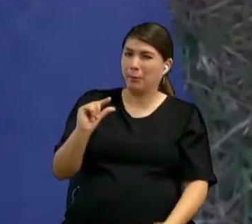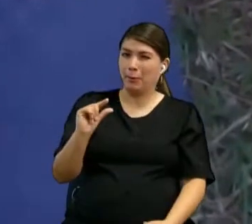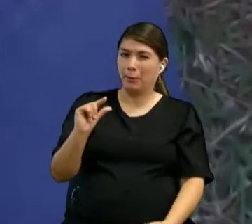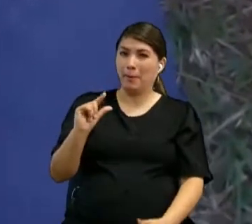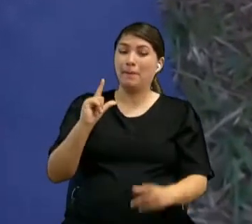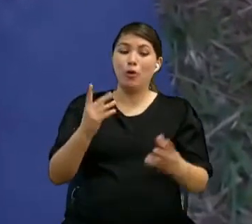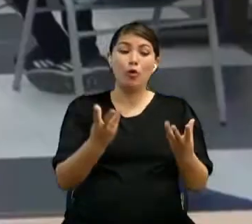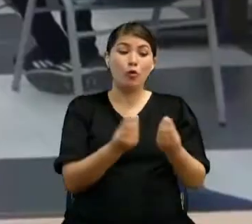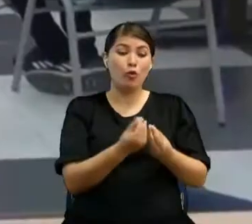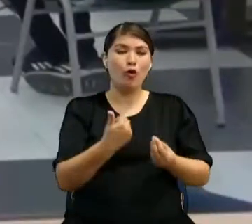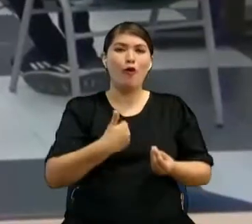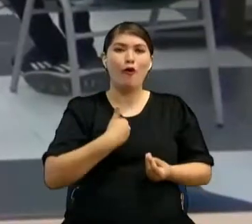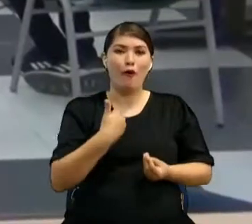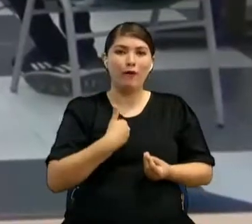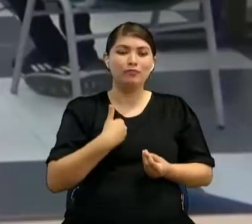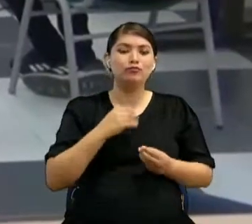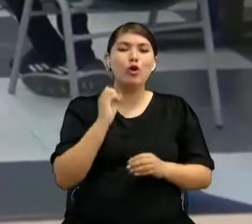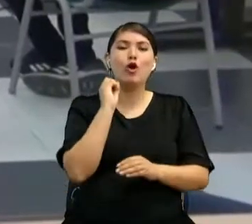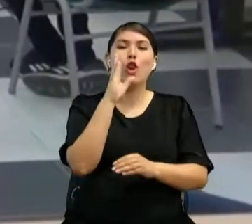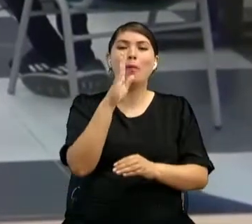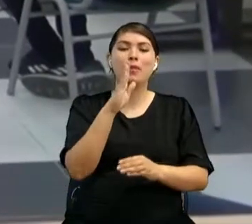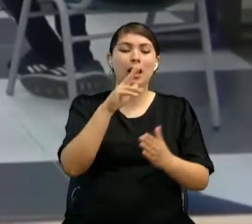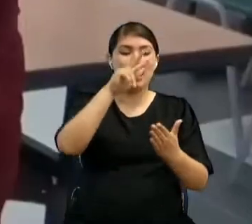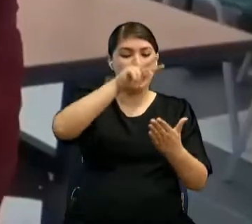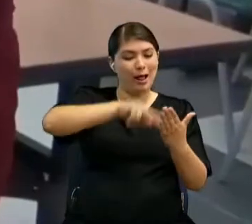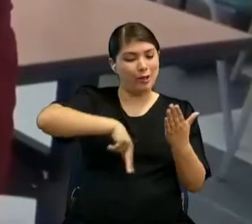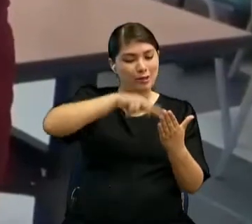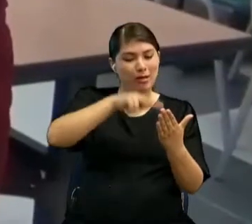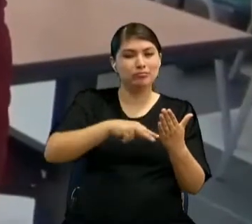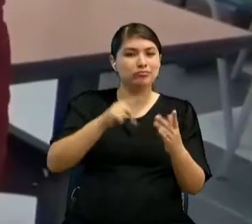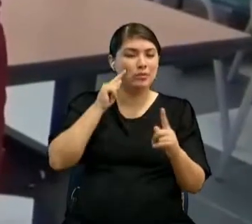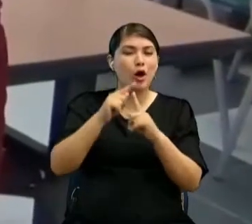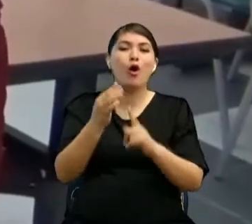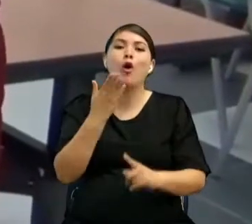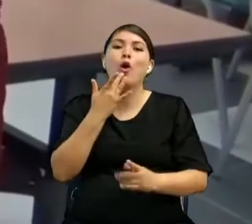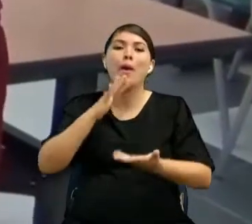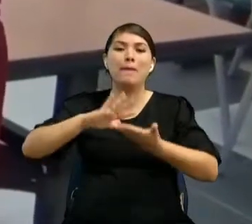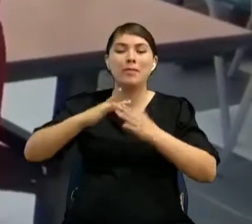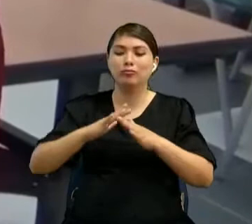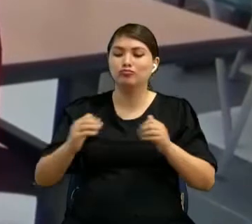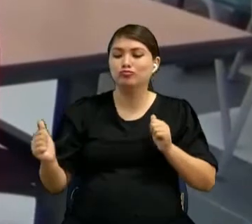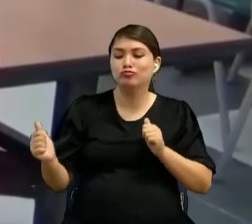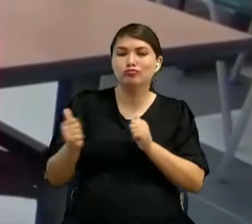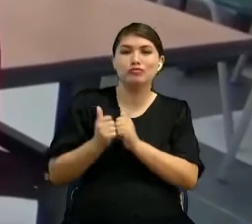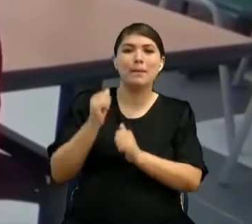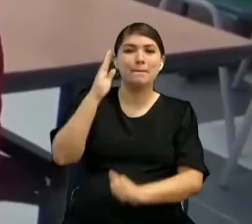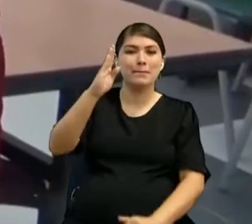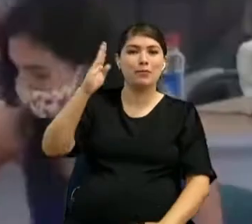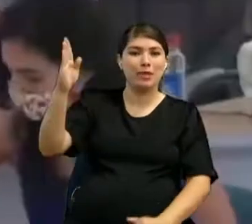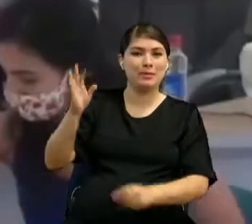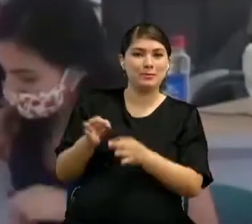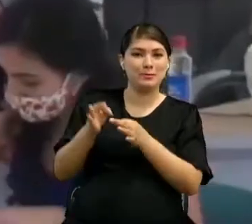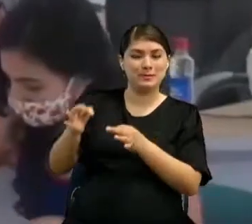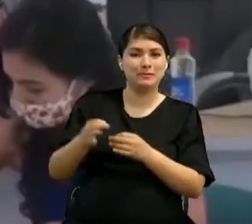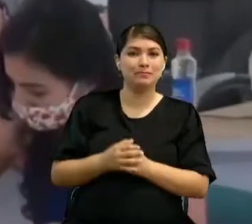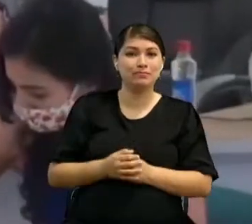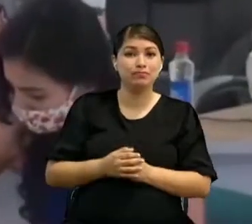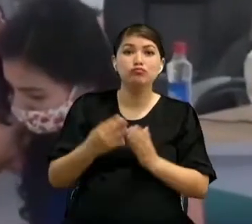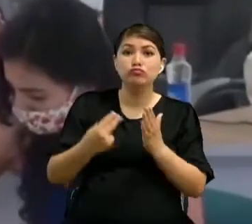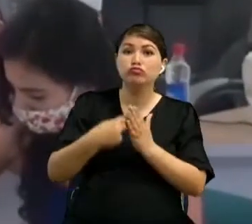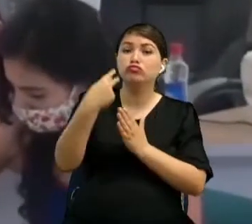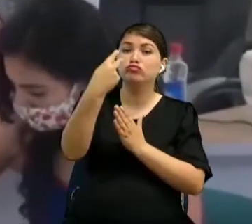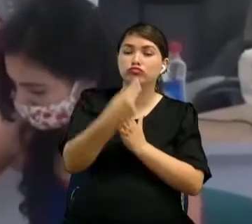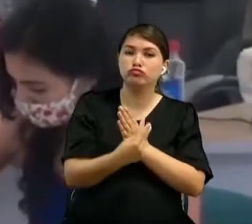Toledo un grupo de jóvenes conformaron el Club de Lectura y le apuestan a los Colores para la Paz, acompañados por la Biblioteca Municipal. Un proyecto que